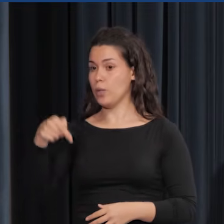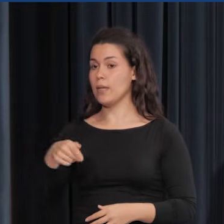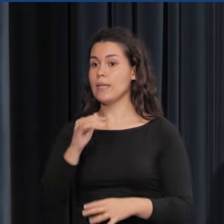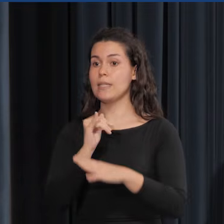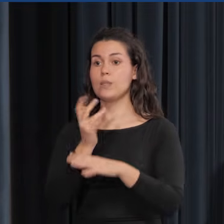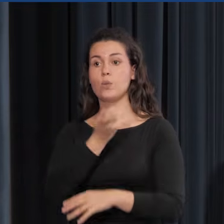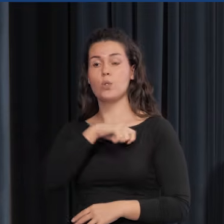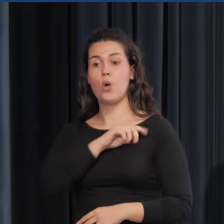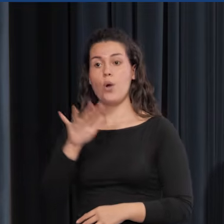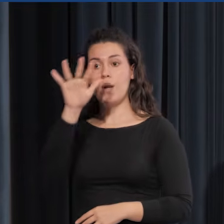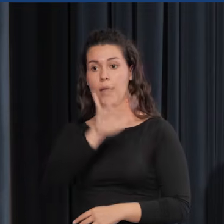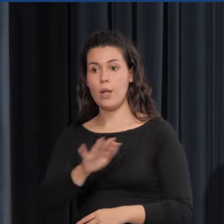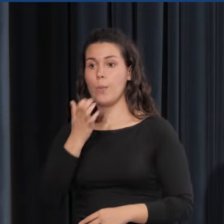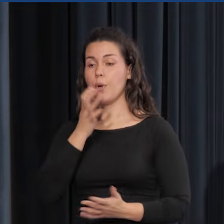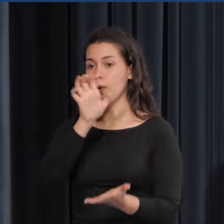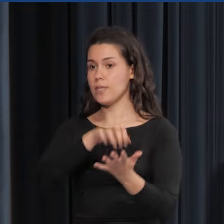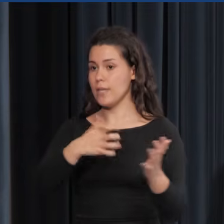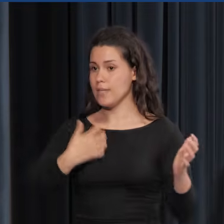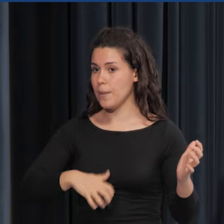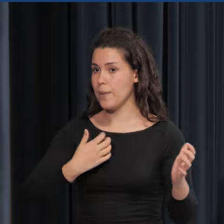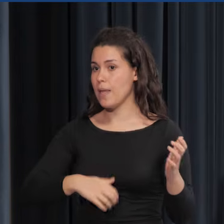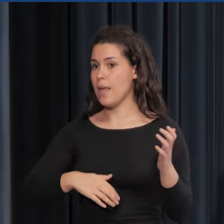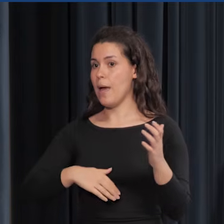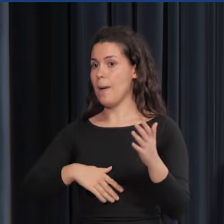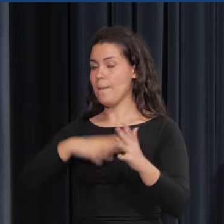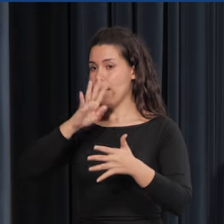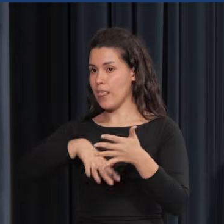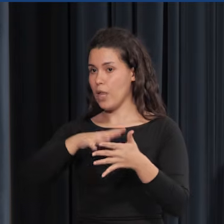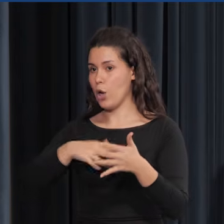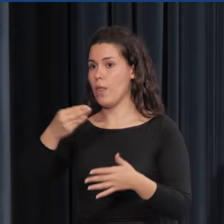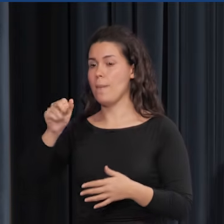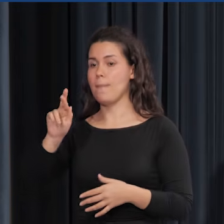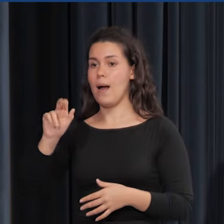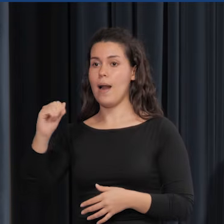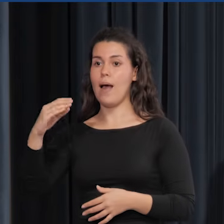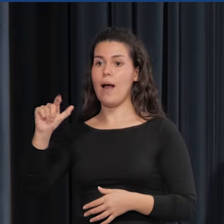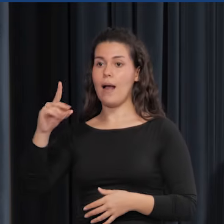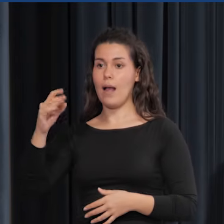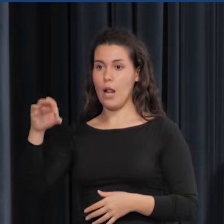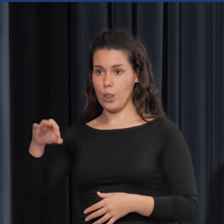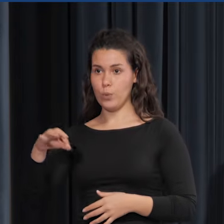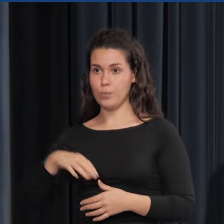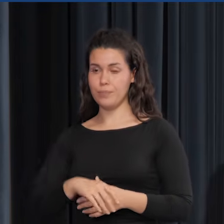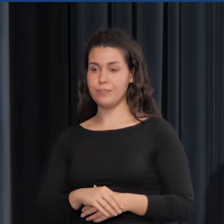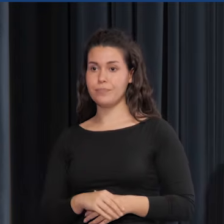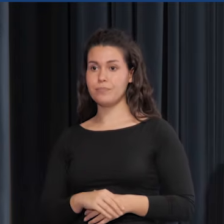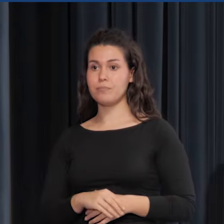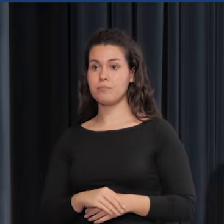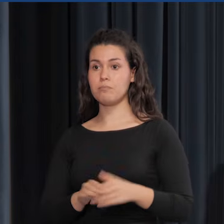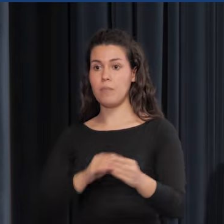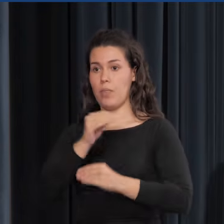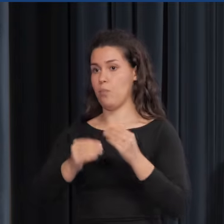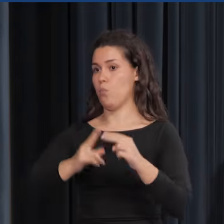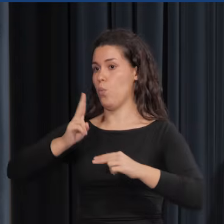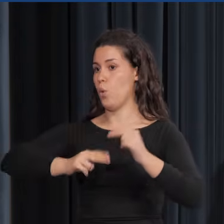las sedes de Sevilla, Barcelona y Baracaldo, se han hecho diferentes